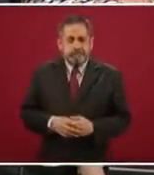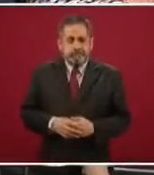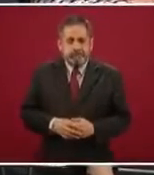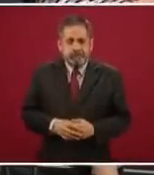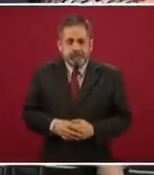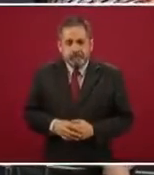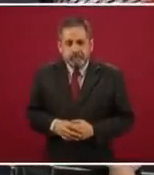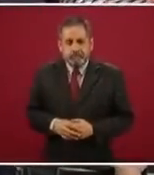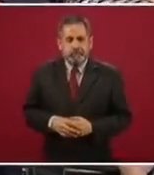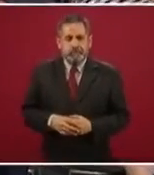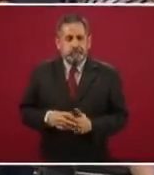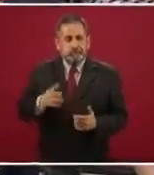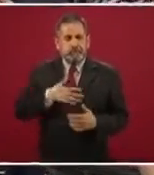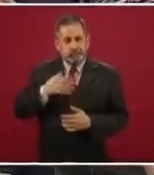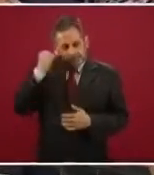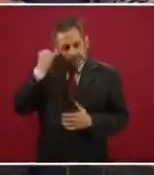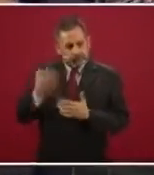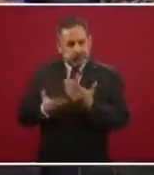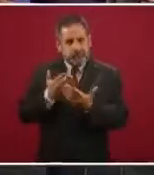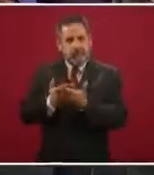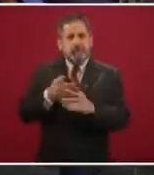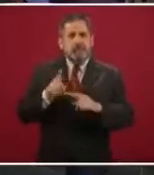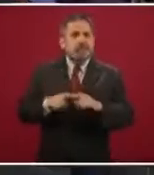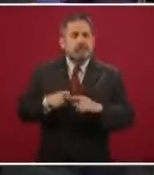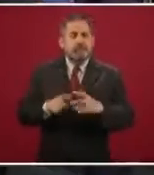estoy planteando.